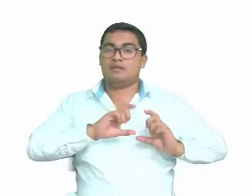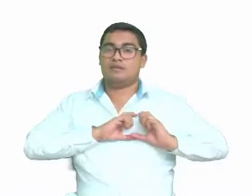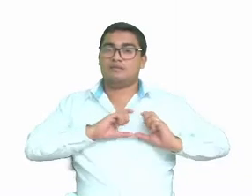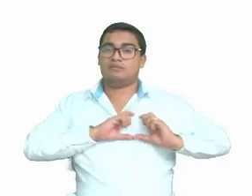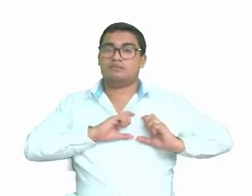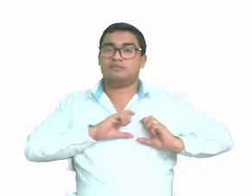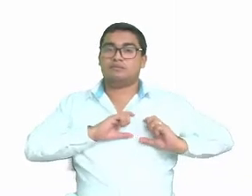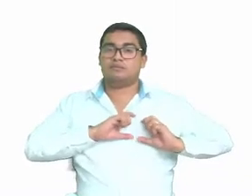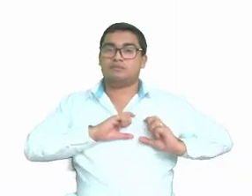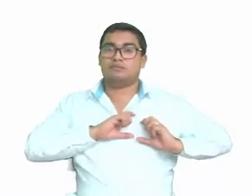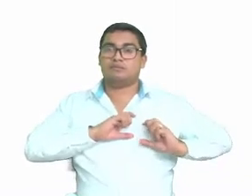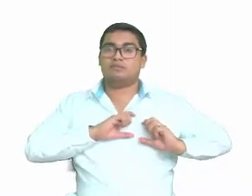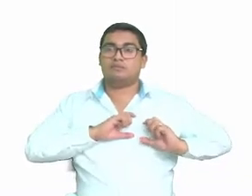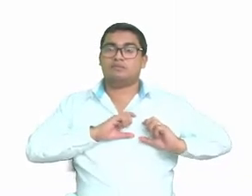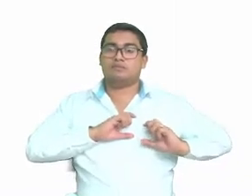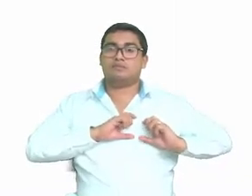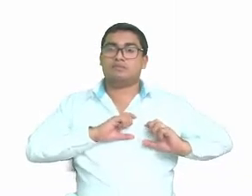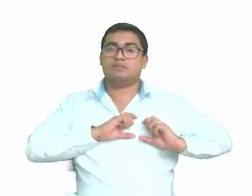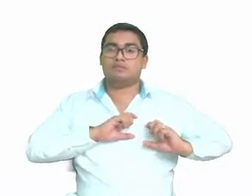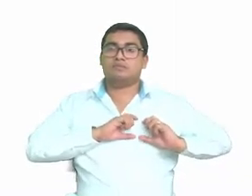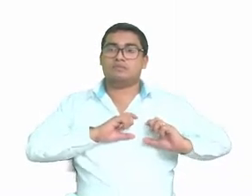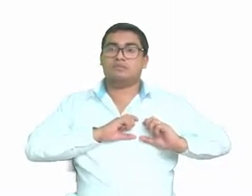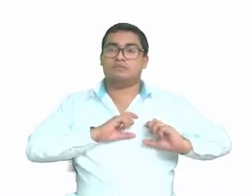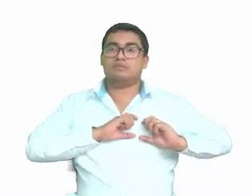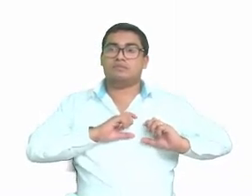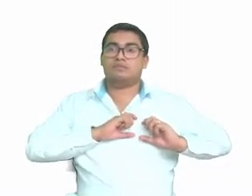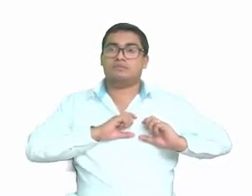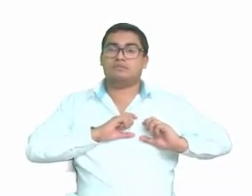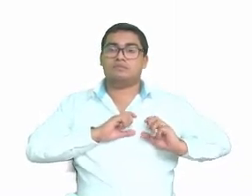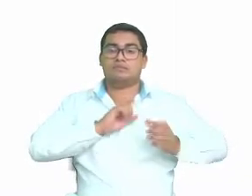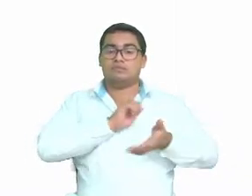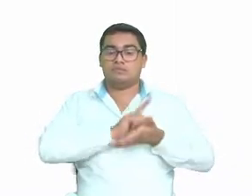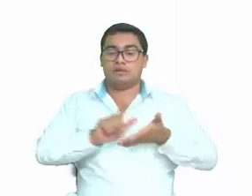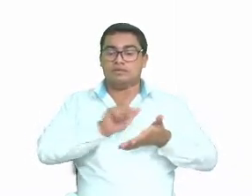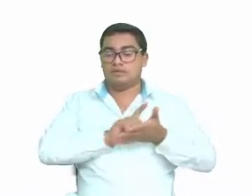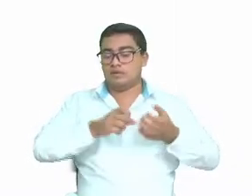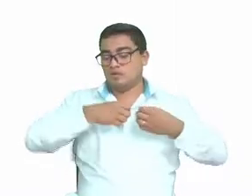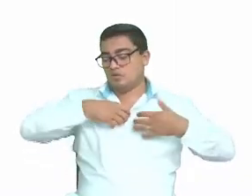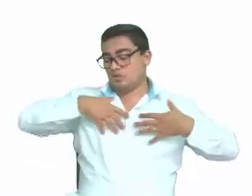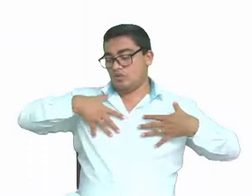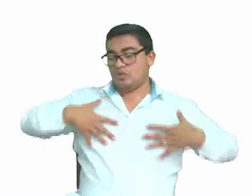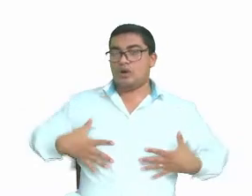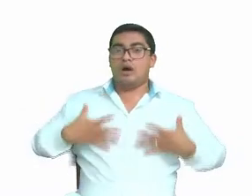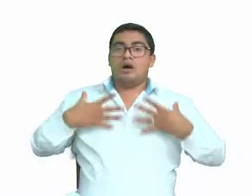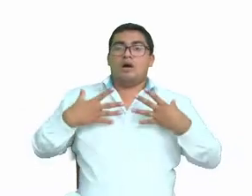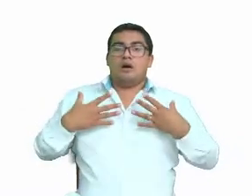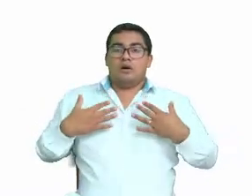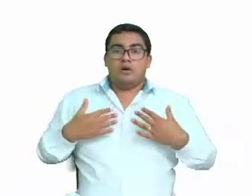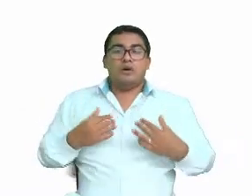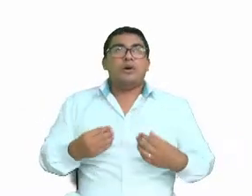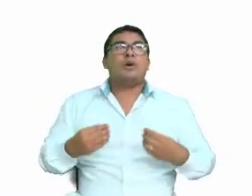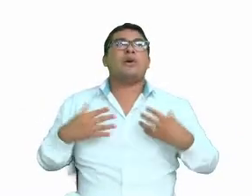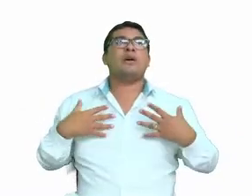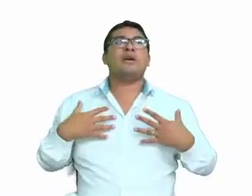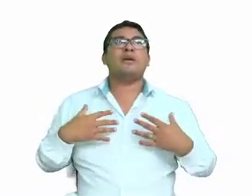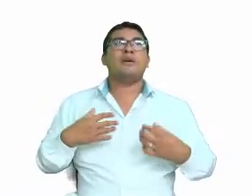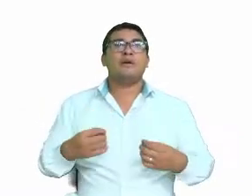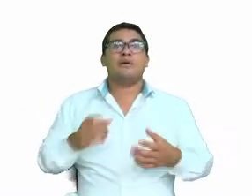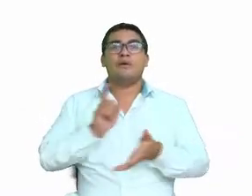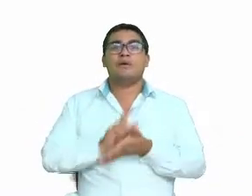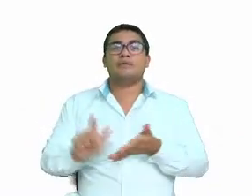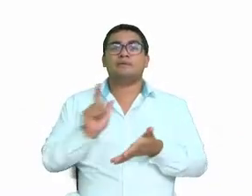corazón, y el corazón se encarga de enviarlo a los pulmones para que el dióxido de carbono salga de nuestro